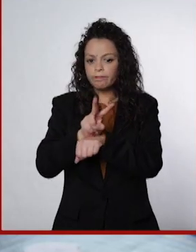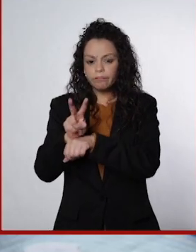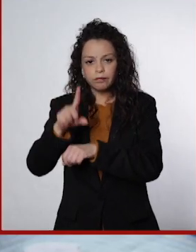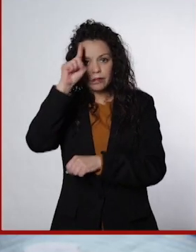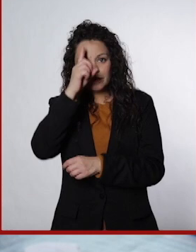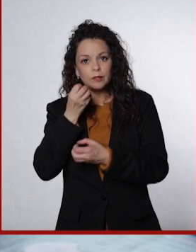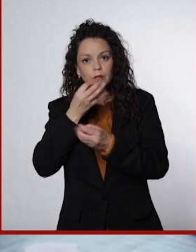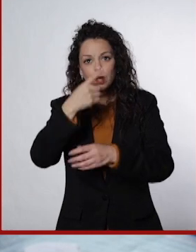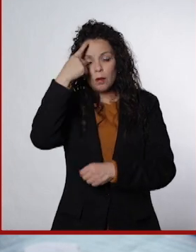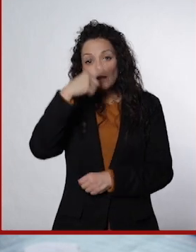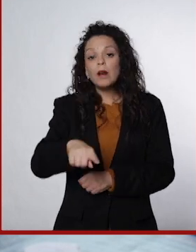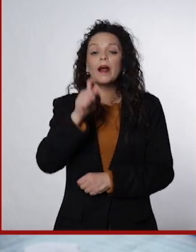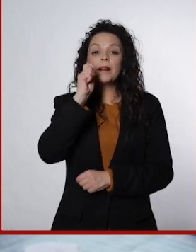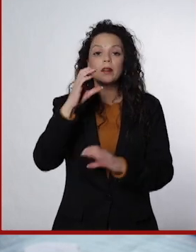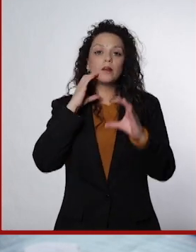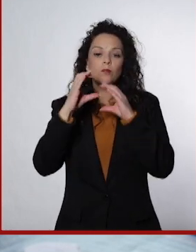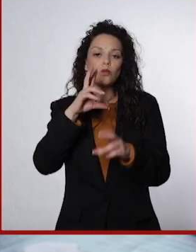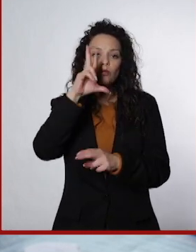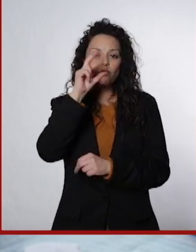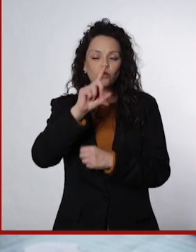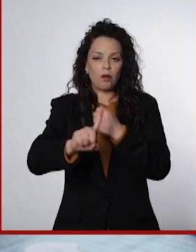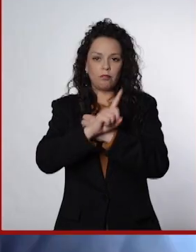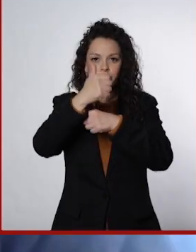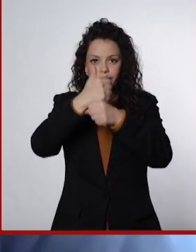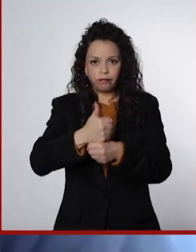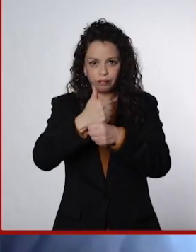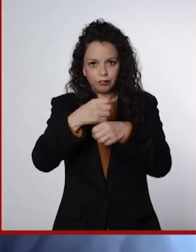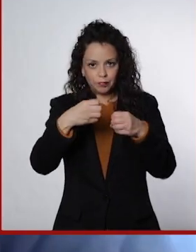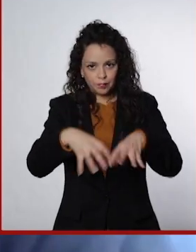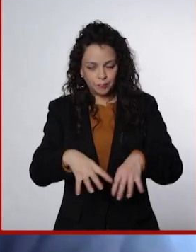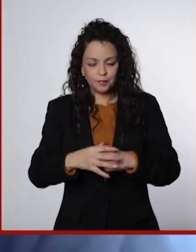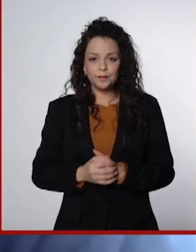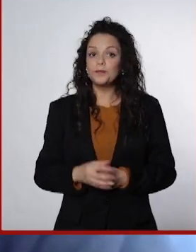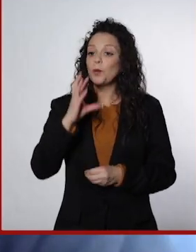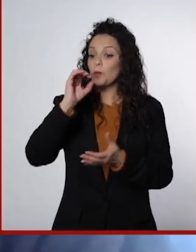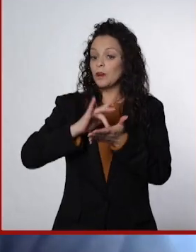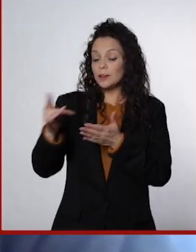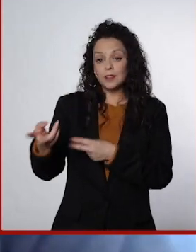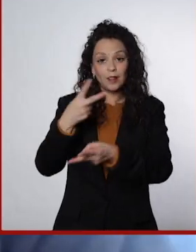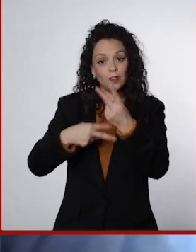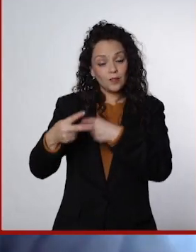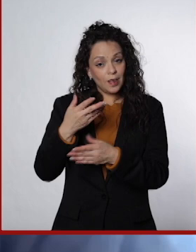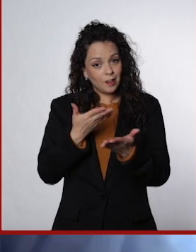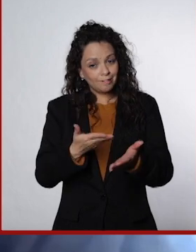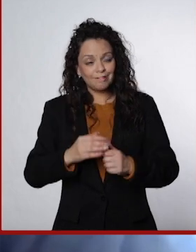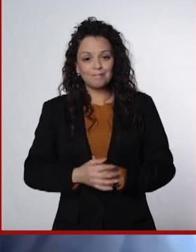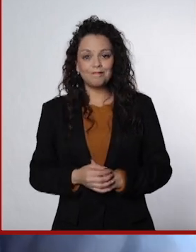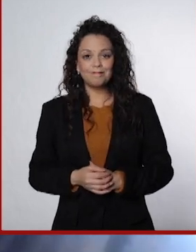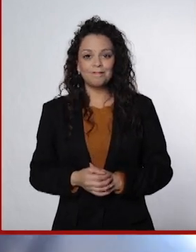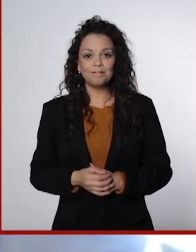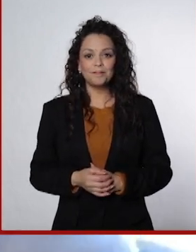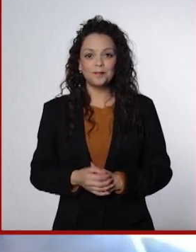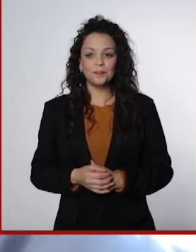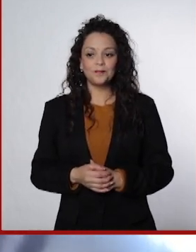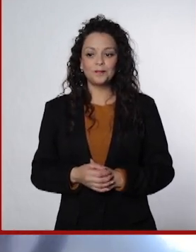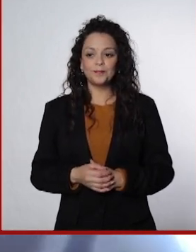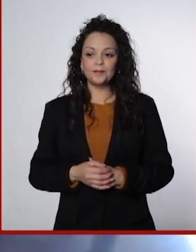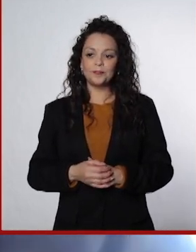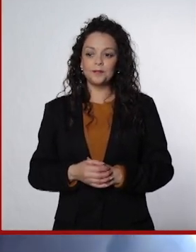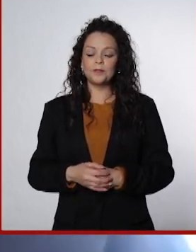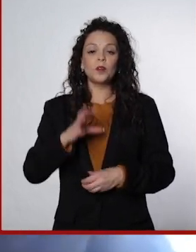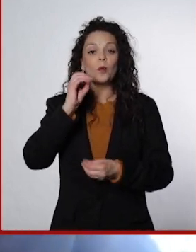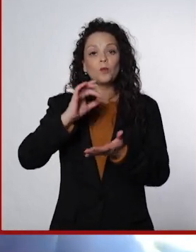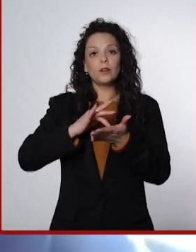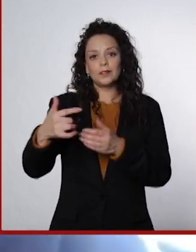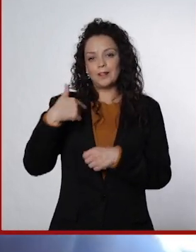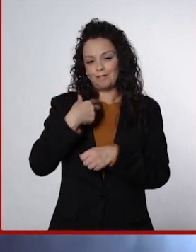y promotor del modelo del Dr. Marshall Rosenberg. Muchas gracias por estar aquí con nosotros. Gracias, Pamela, gracias por